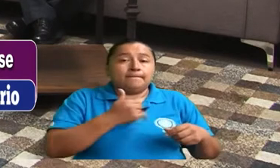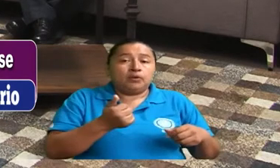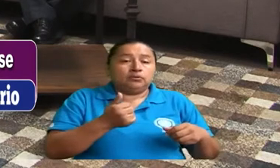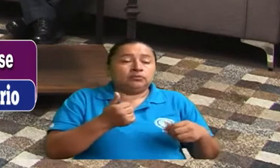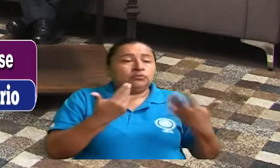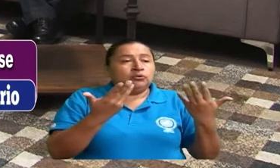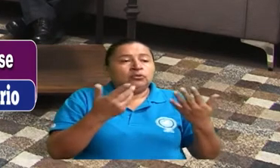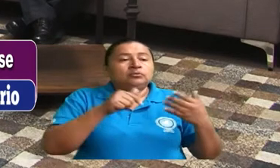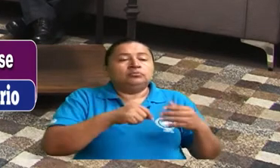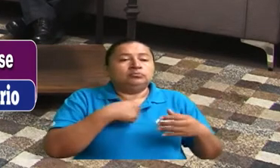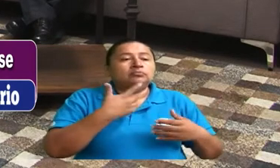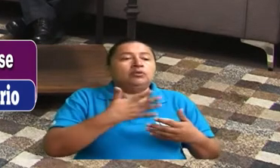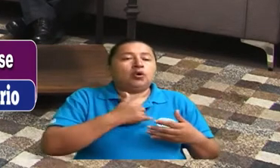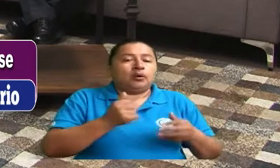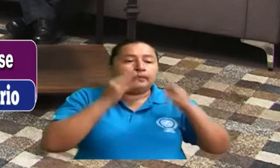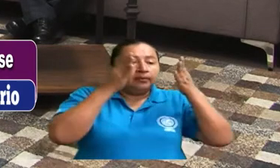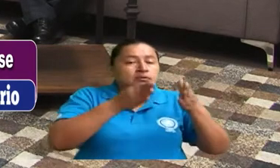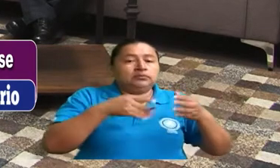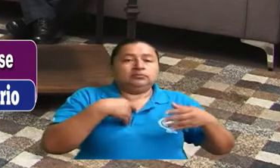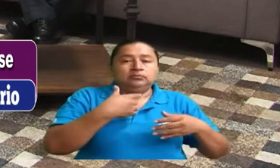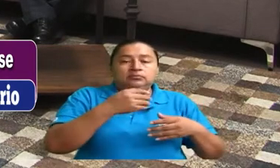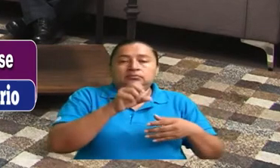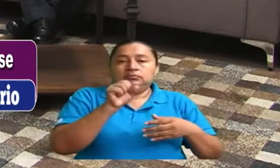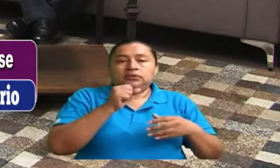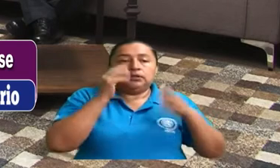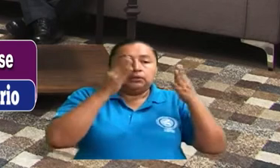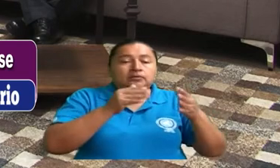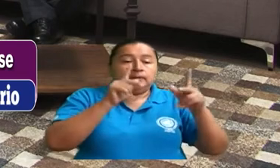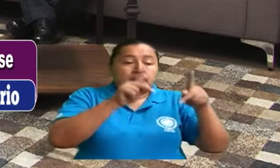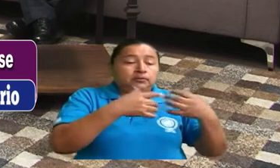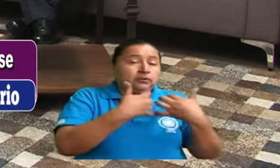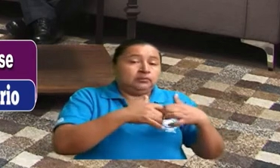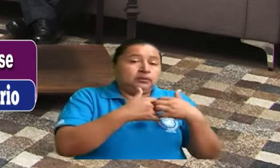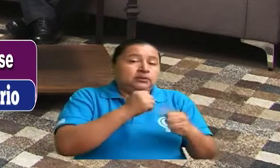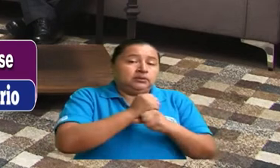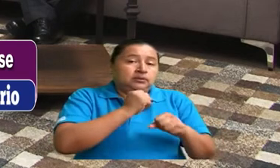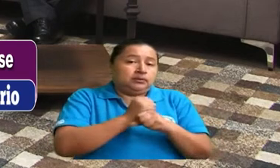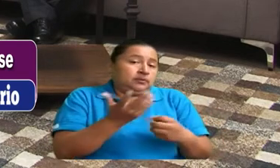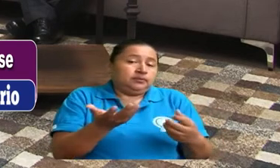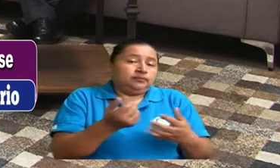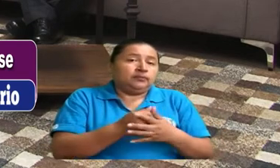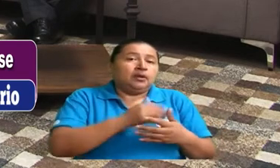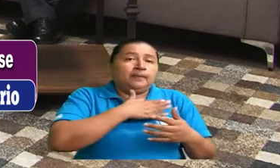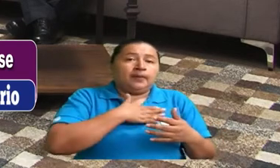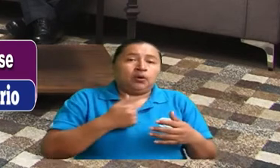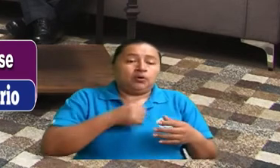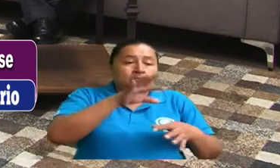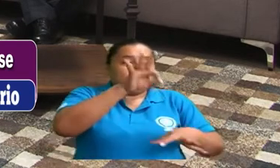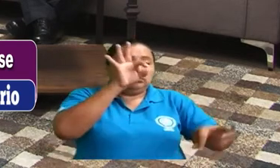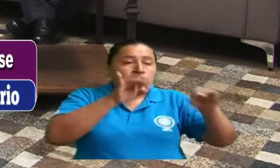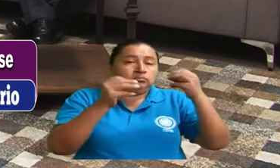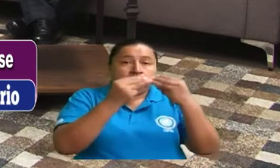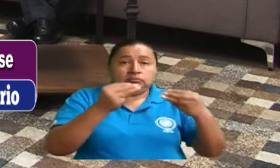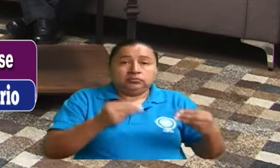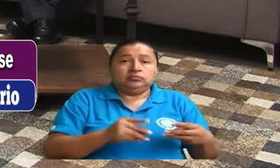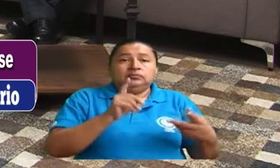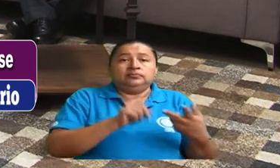una mejor prestación de servicio para la empresa, ¿no? Hay una mejor selección de los materiales,